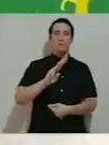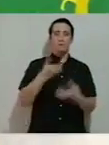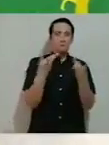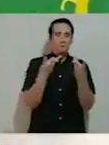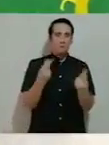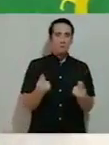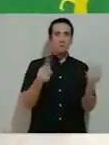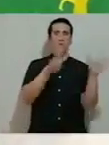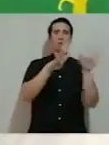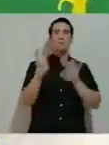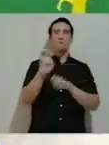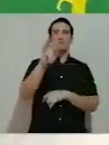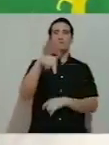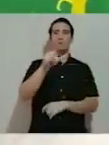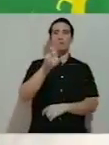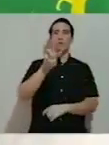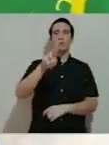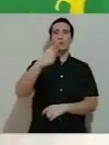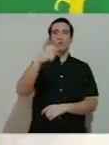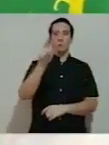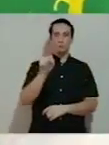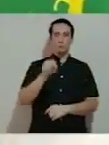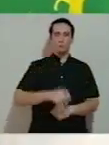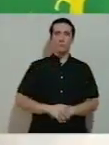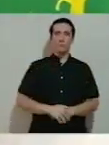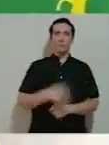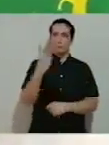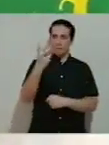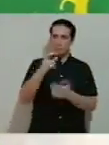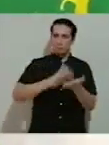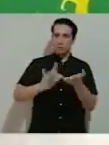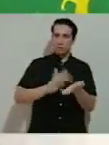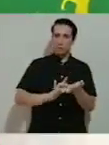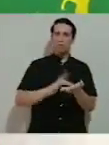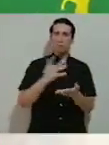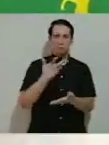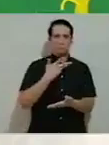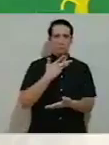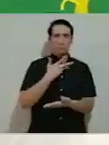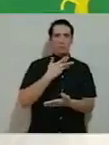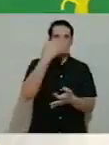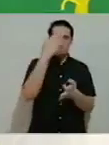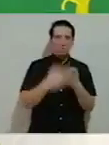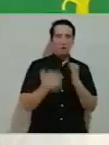mantengan sus consumos de hasta 400 kilowatts hora. Estos apoyos tienen la finalidad de ayudar a nuestra gente